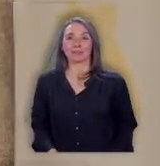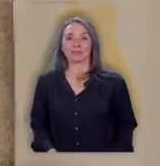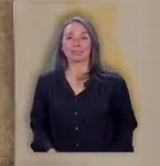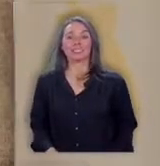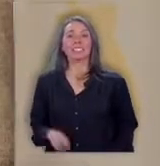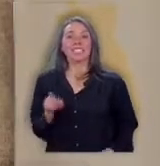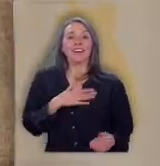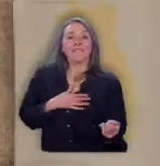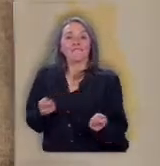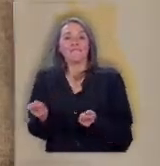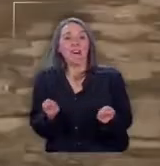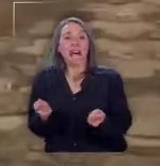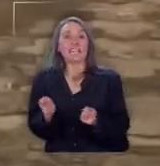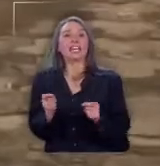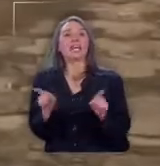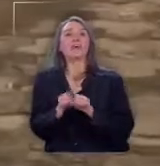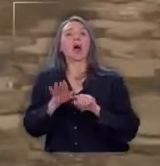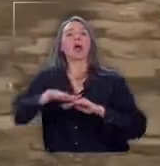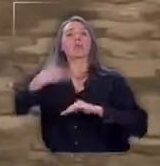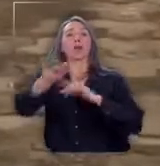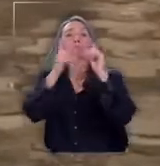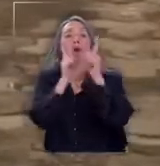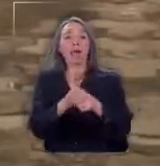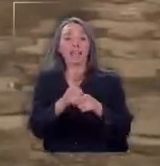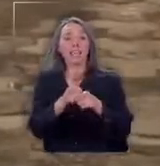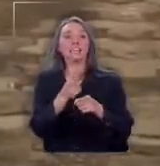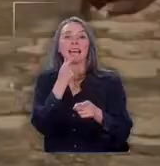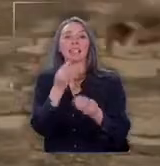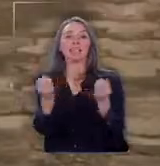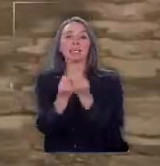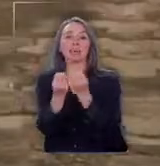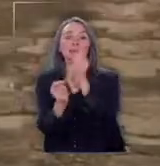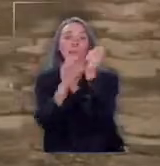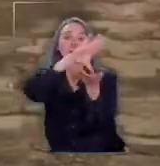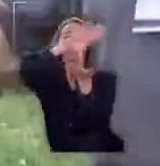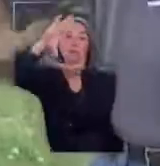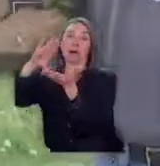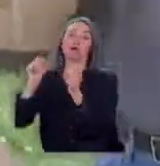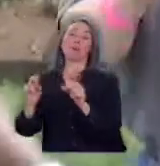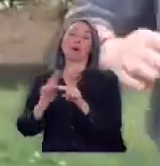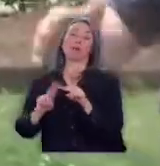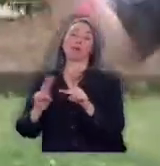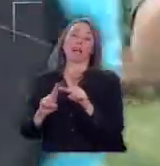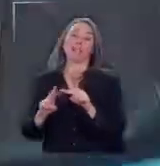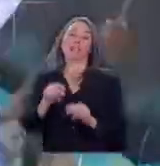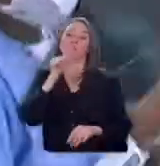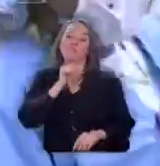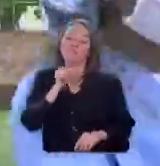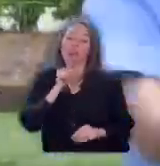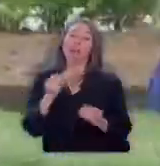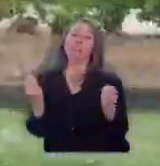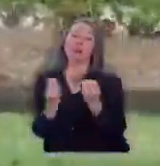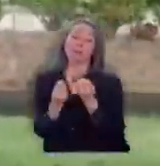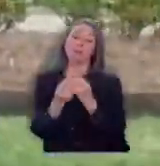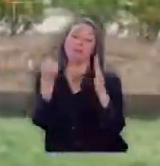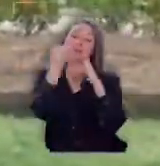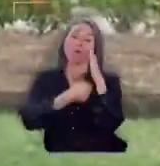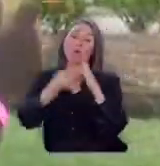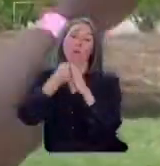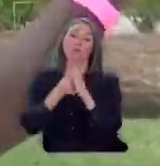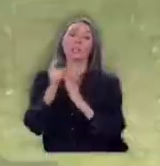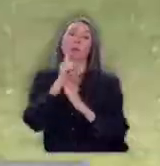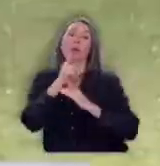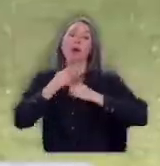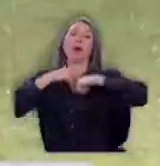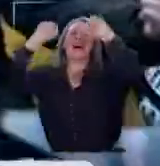ese pequeño baile después de la guerra es el que esperan poder hacer las decenas de países a los que aún les quedan muchas batallas para poder cantar